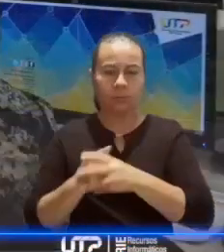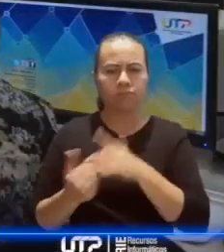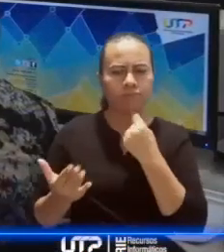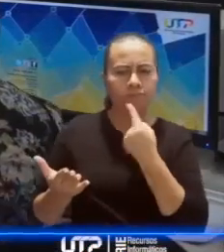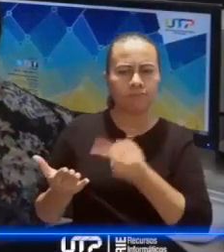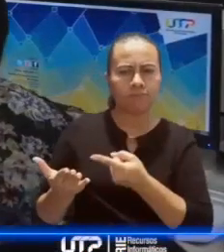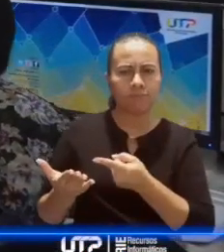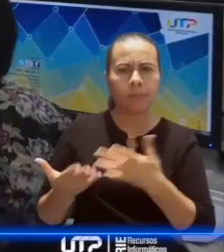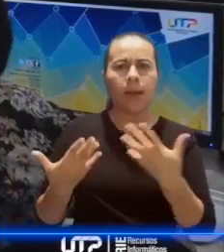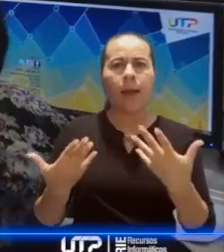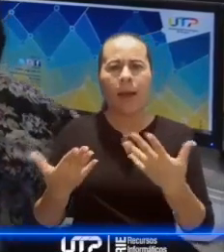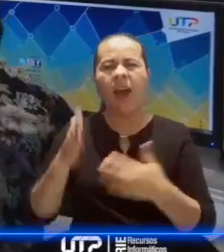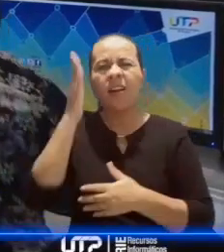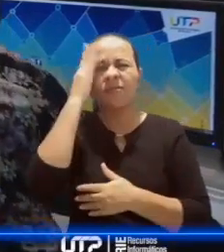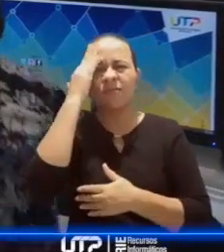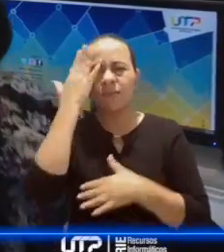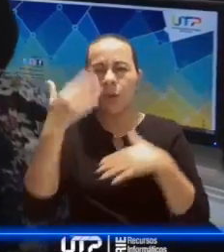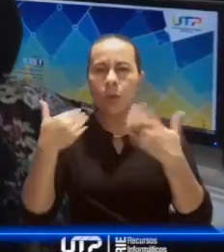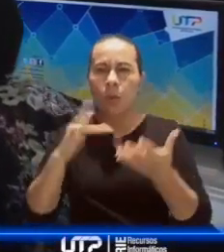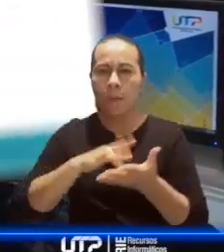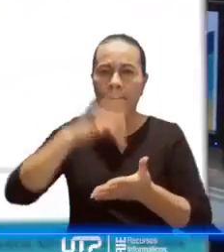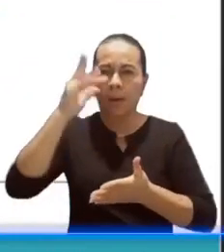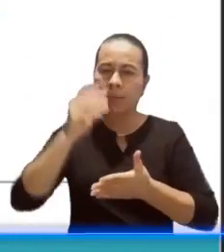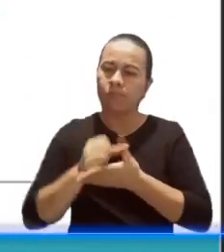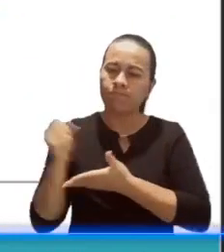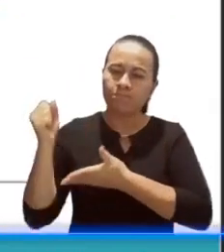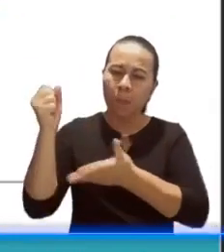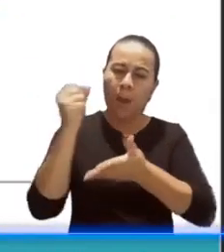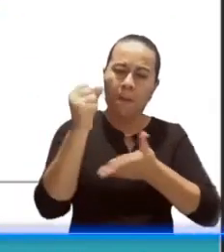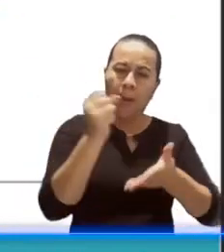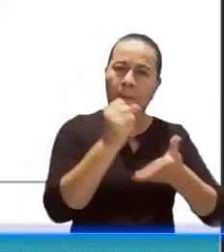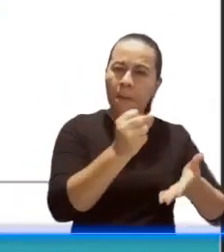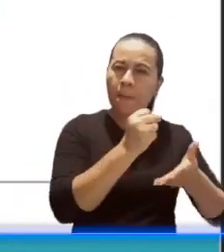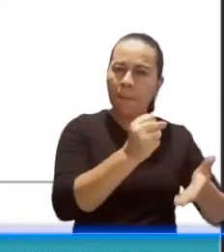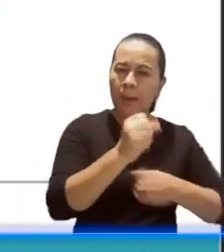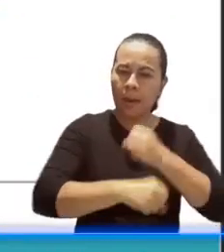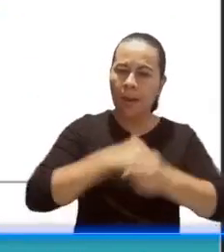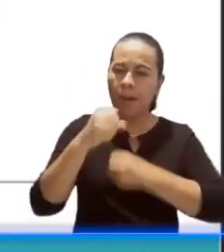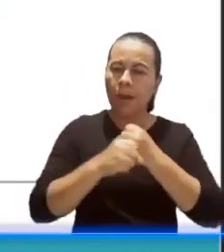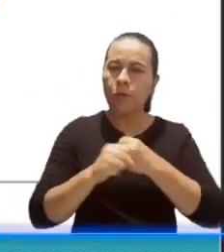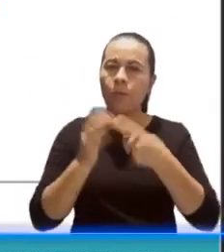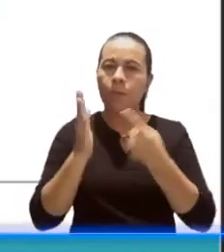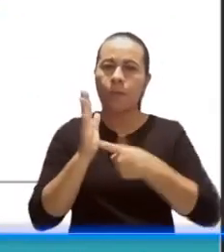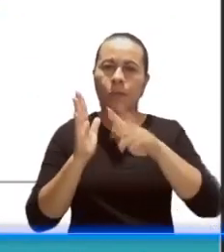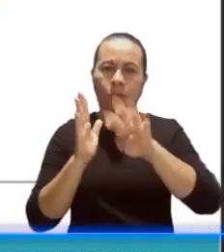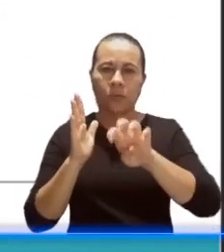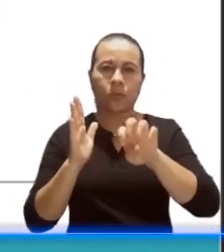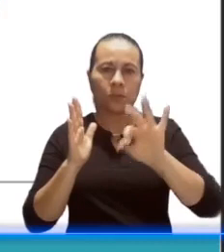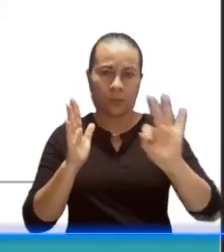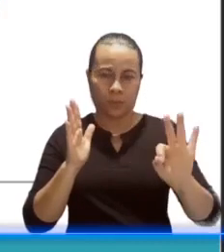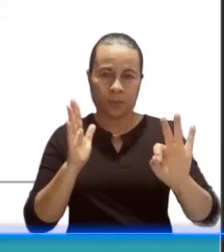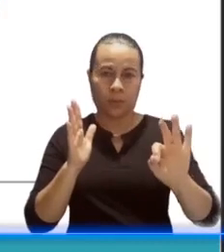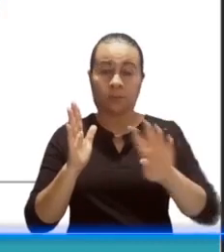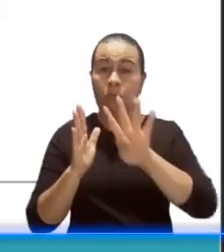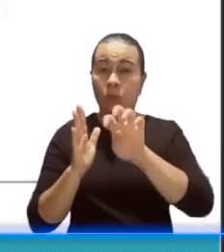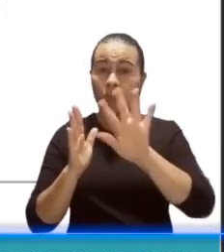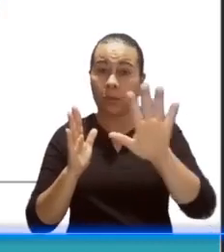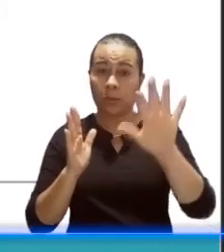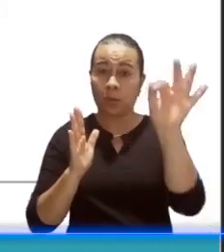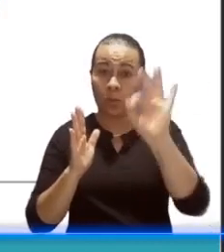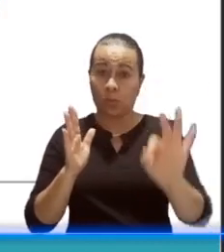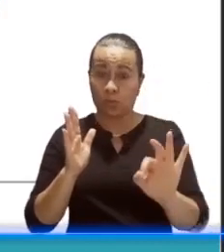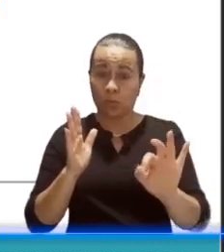Lo mencionado hasta aquí se puede verificar en la participación de los recursos de la Nación en la vigencia de 1993, con